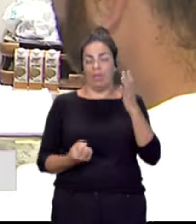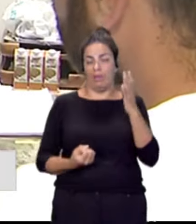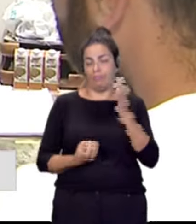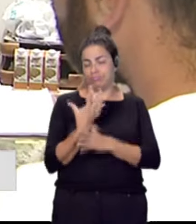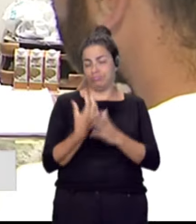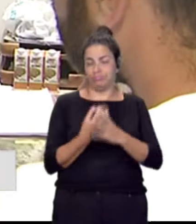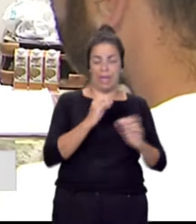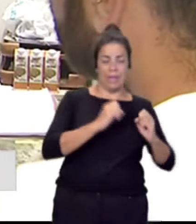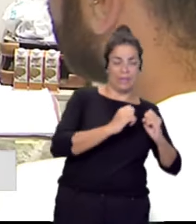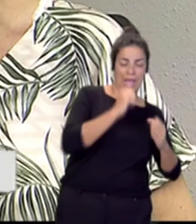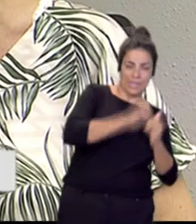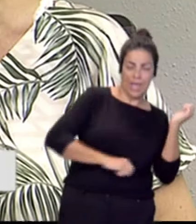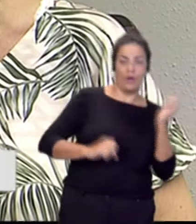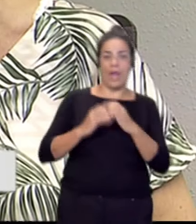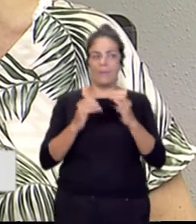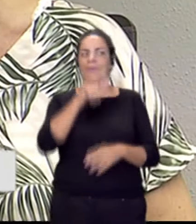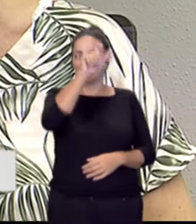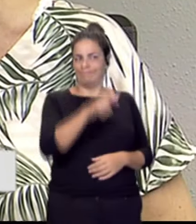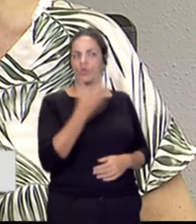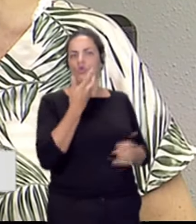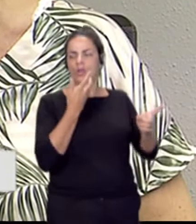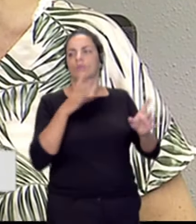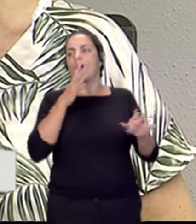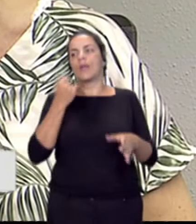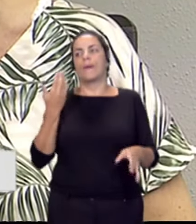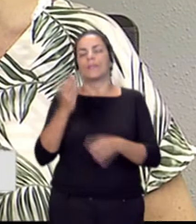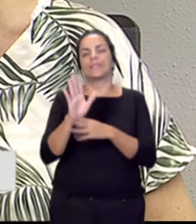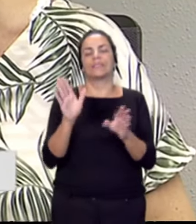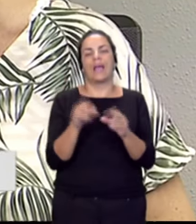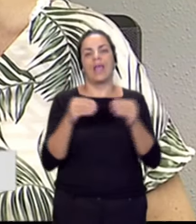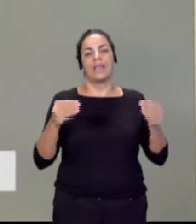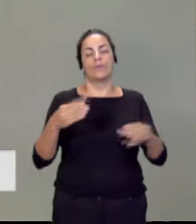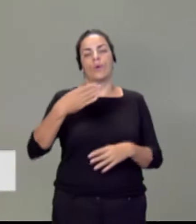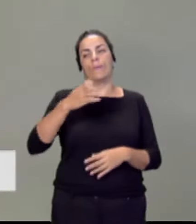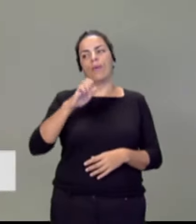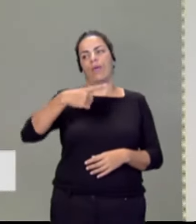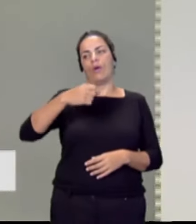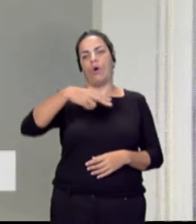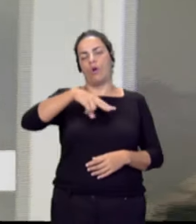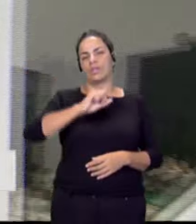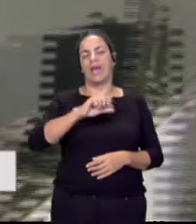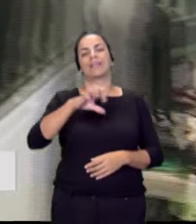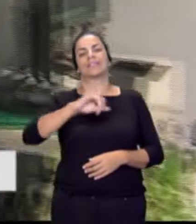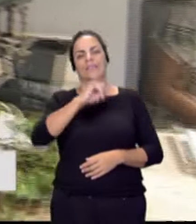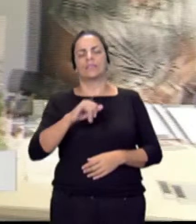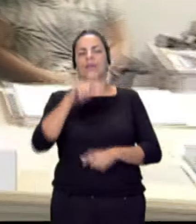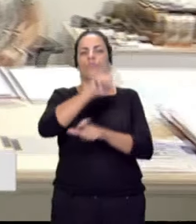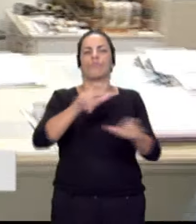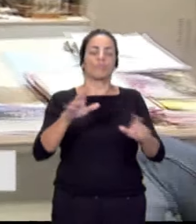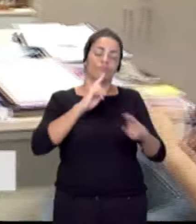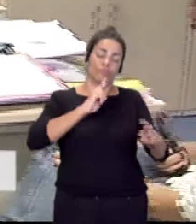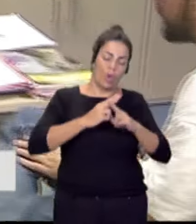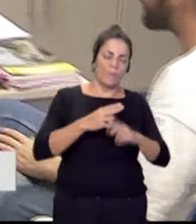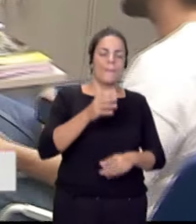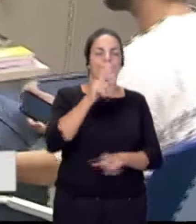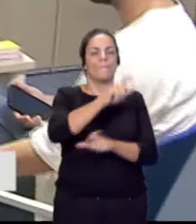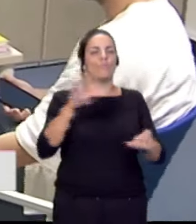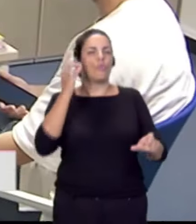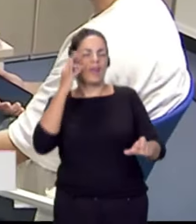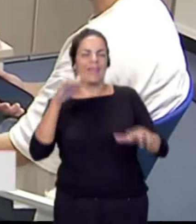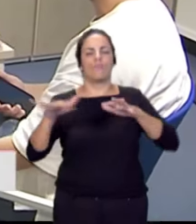Ahora presenta el libro de Begoña Sánchez, Mujeres que mueven montañas. Ambas formarán parte también hoy de Buenos Días